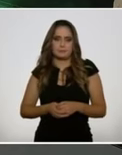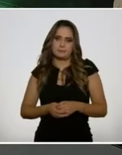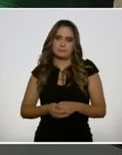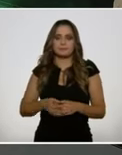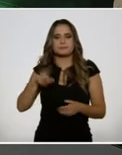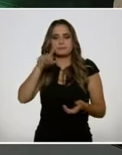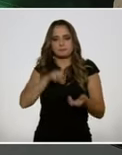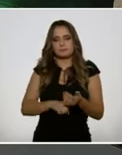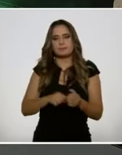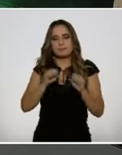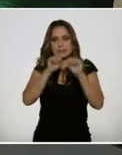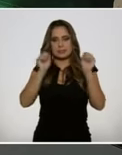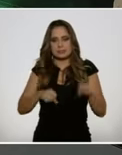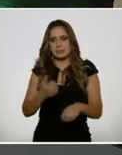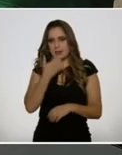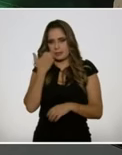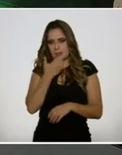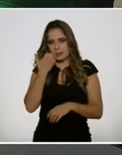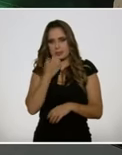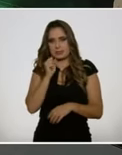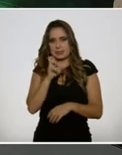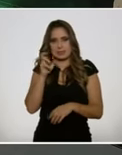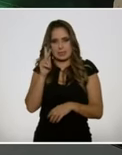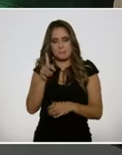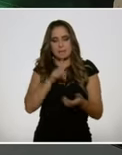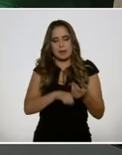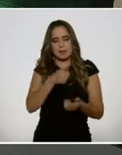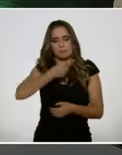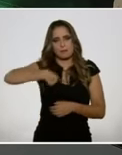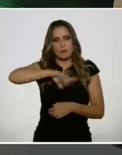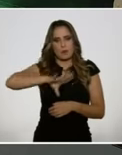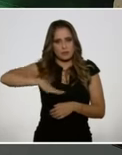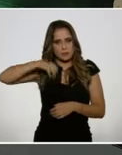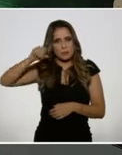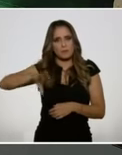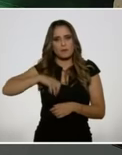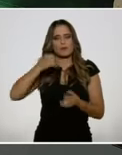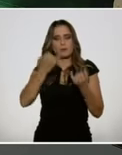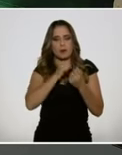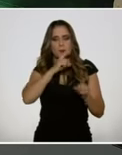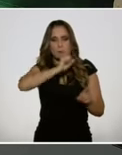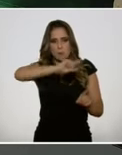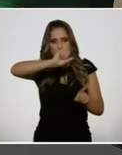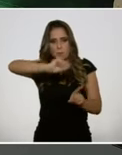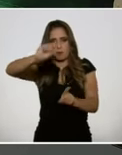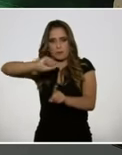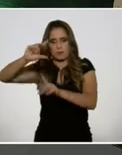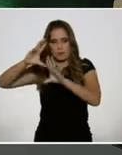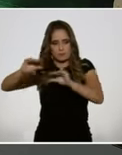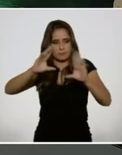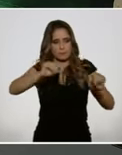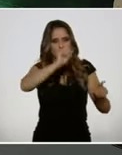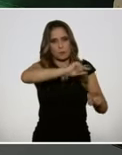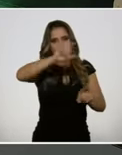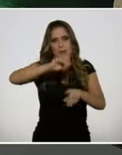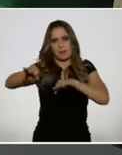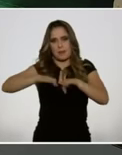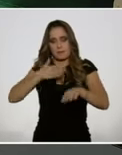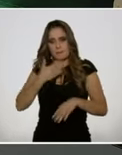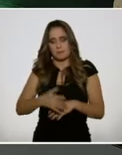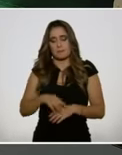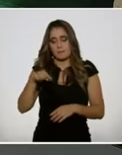sistema educativo nacional se fortalece constantemente con el esfuerzo y profesionalismo de cada uno de sus integrantes. La